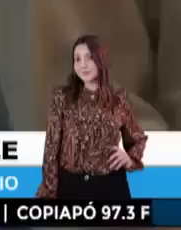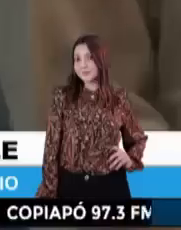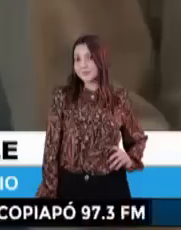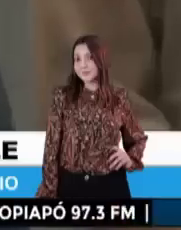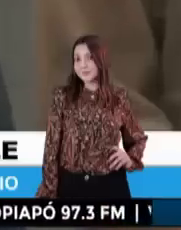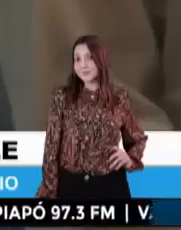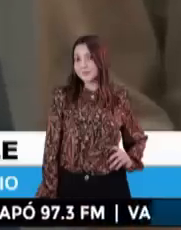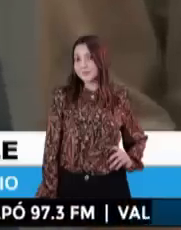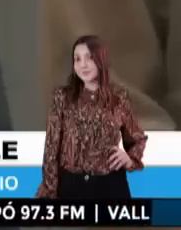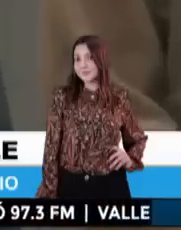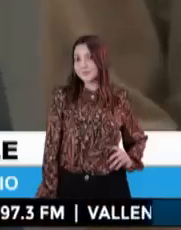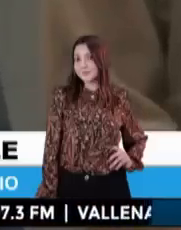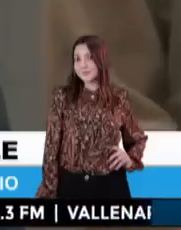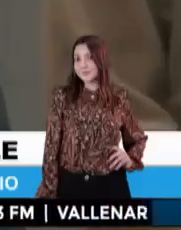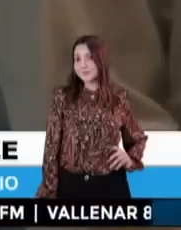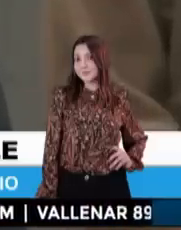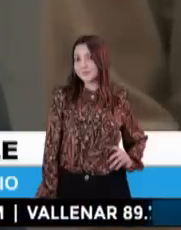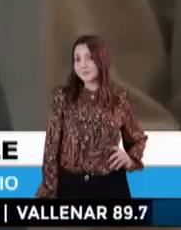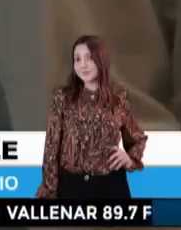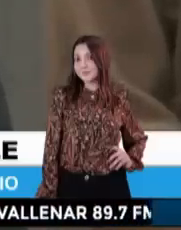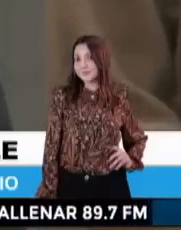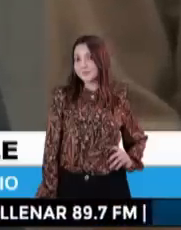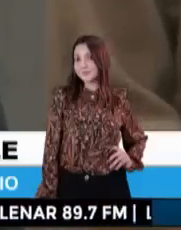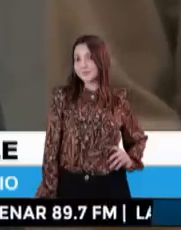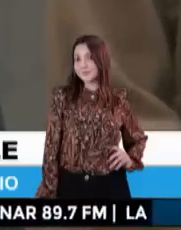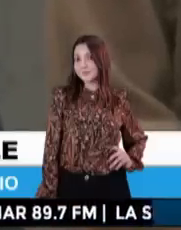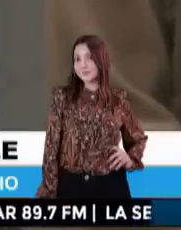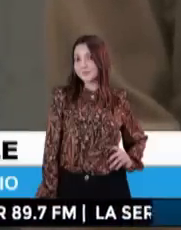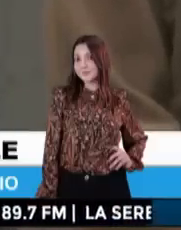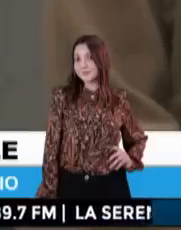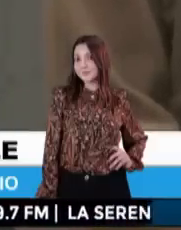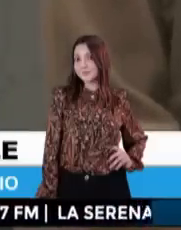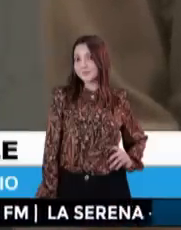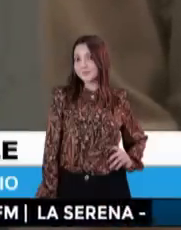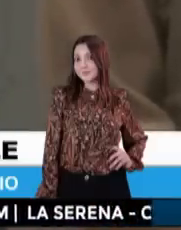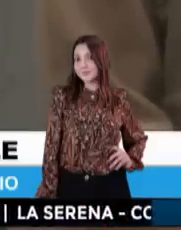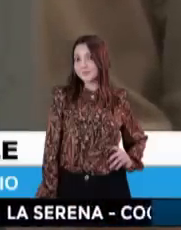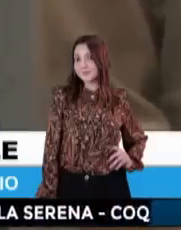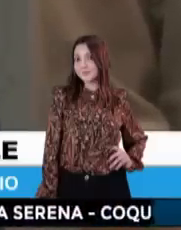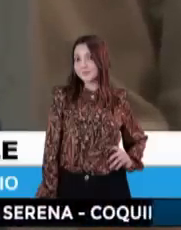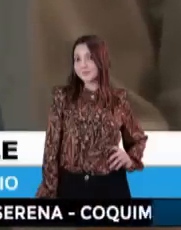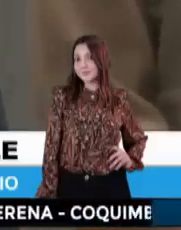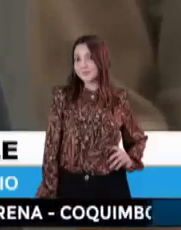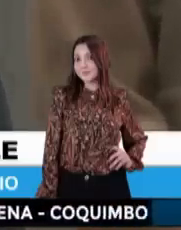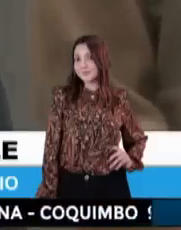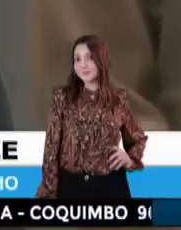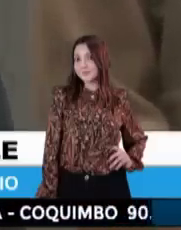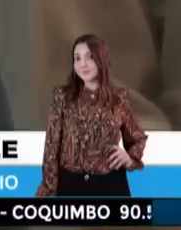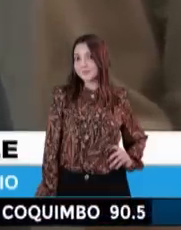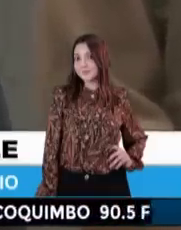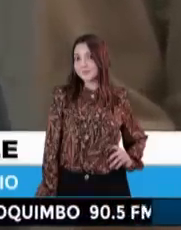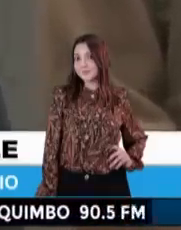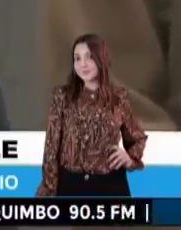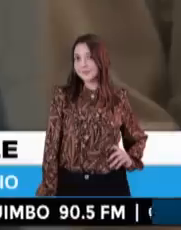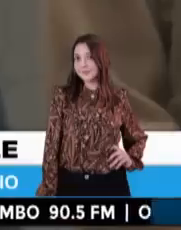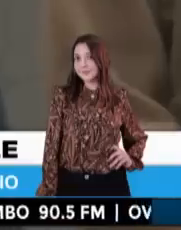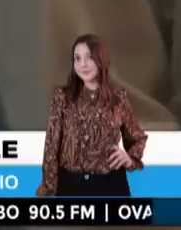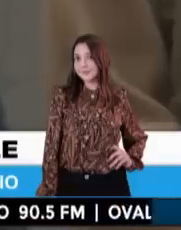respecto al general Paiva, nosotros entendemos que él está con licencia. Y cuando él vuelva de la licencia,